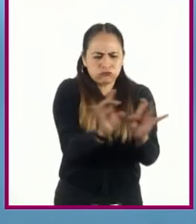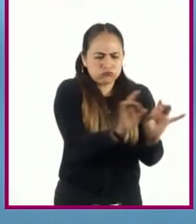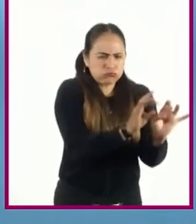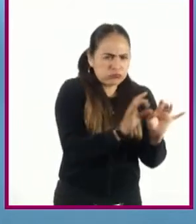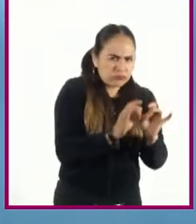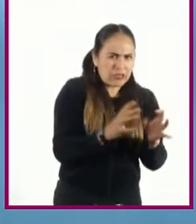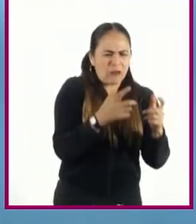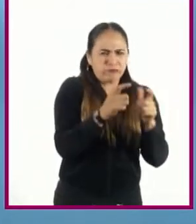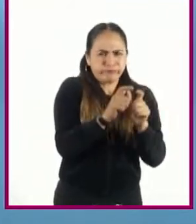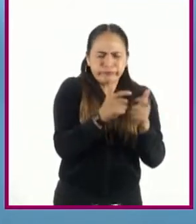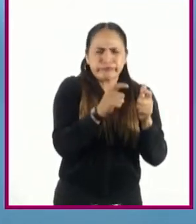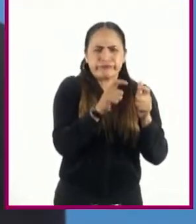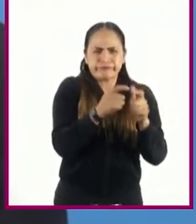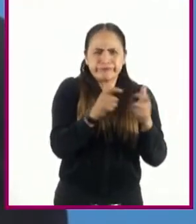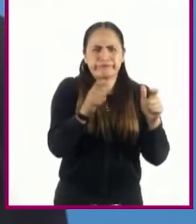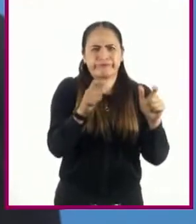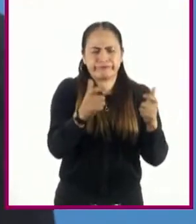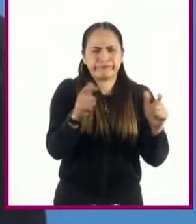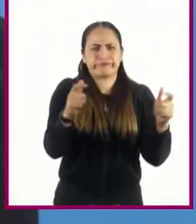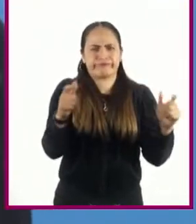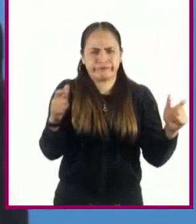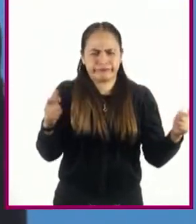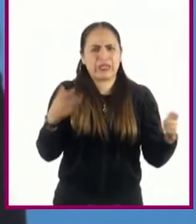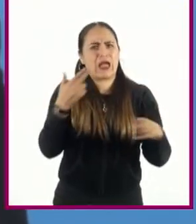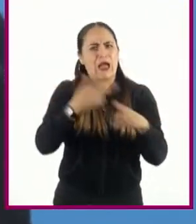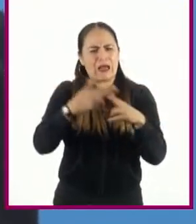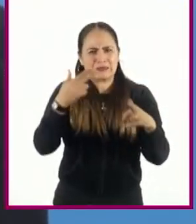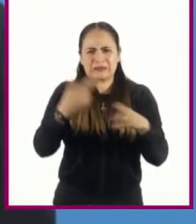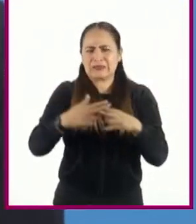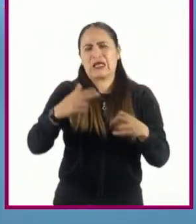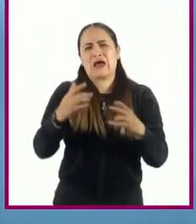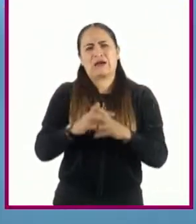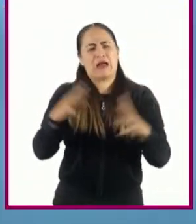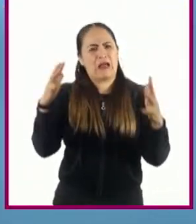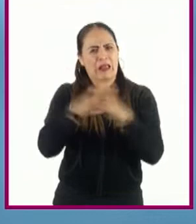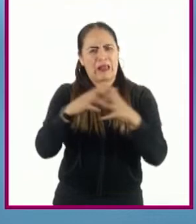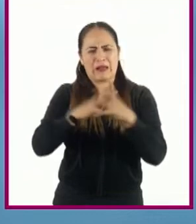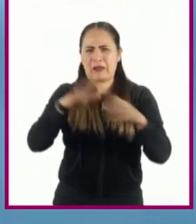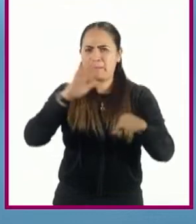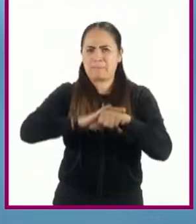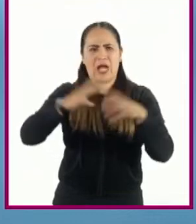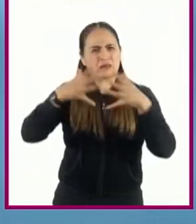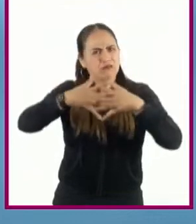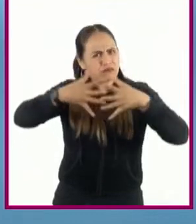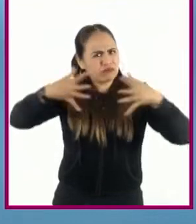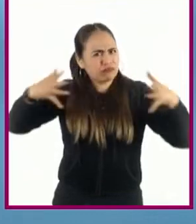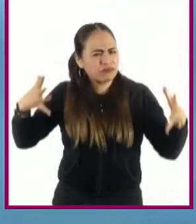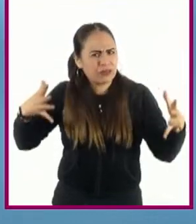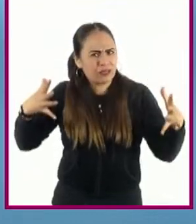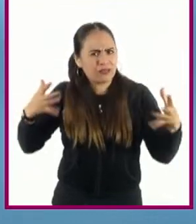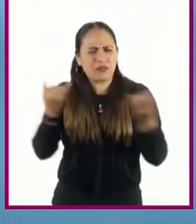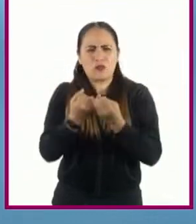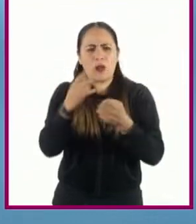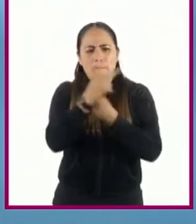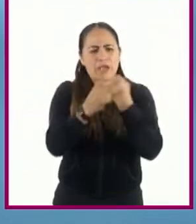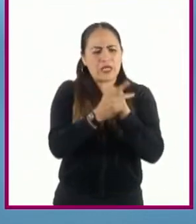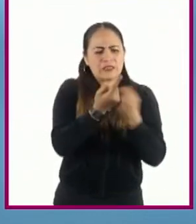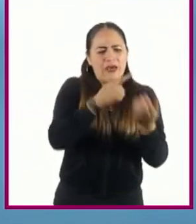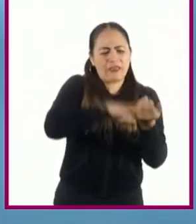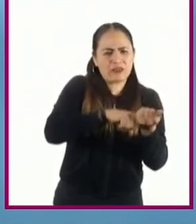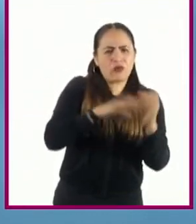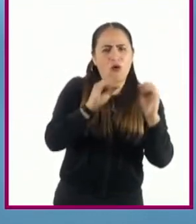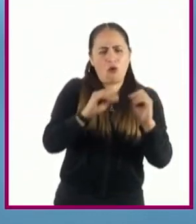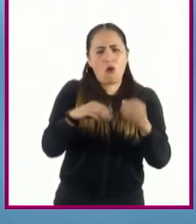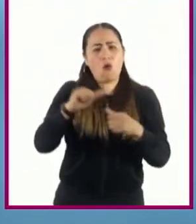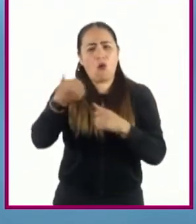creciendo y creciendo hasta convertirse en confrontaciones de carácter nacional y en algunos casos internacional, que